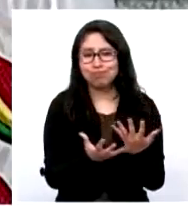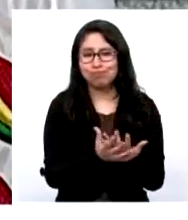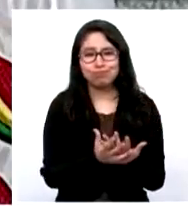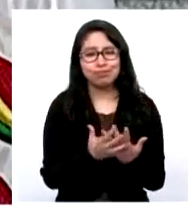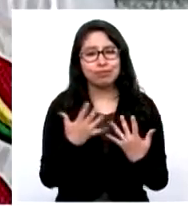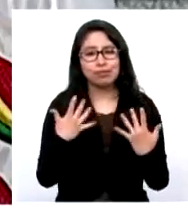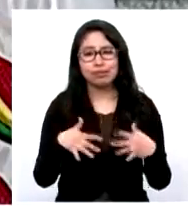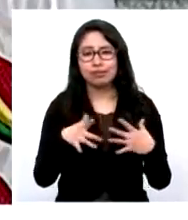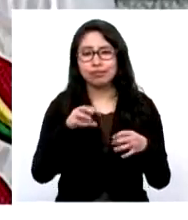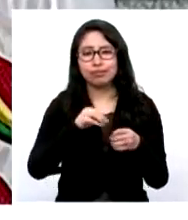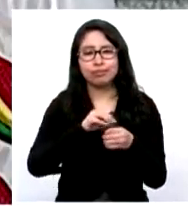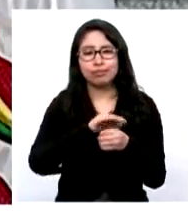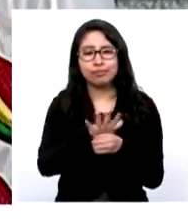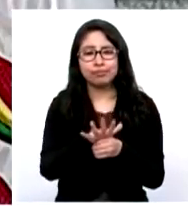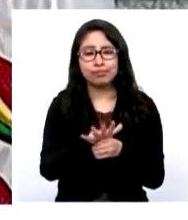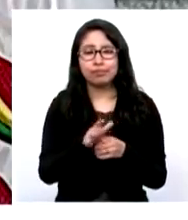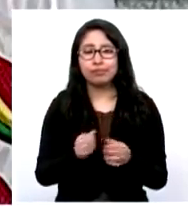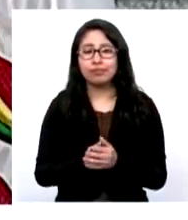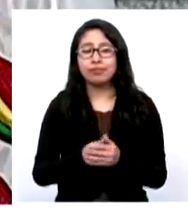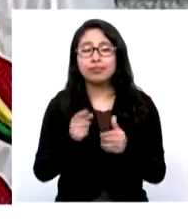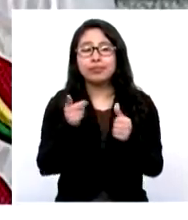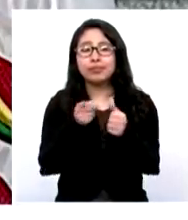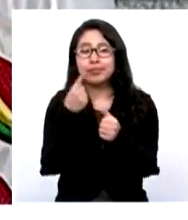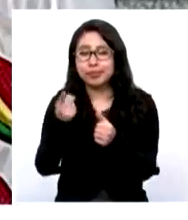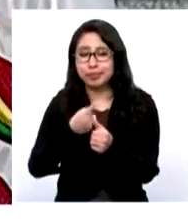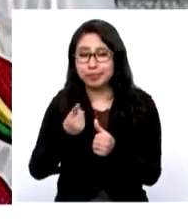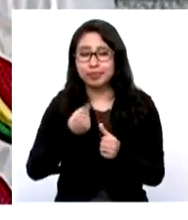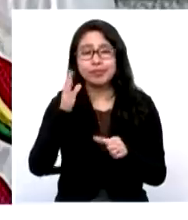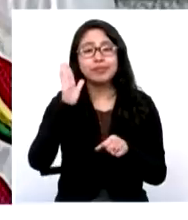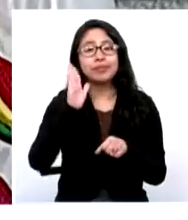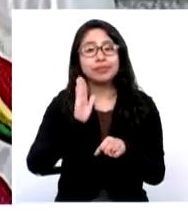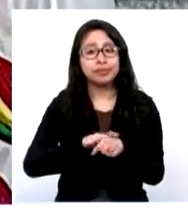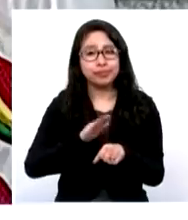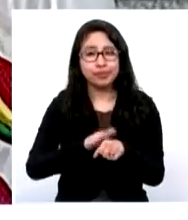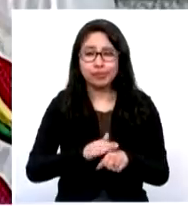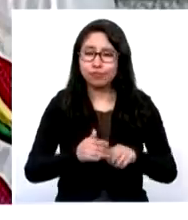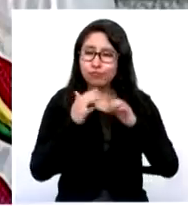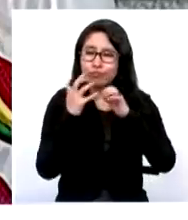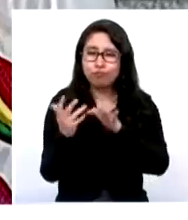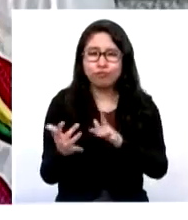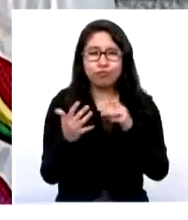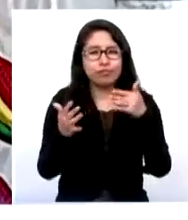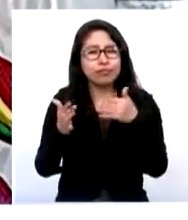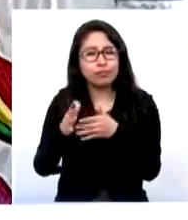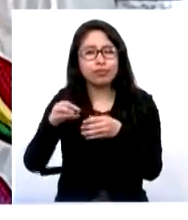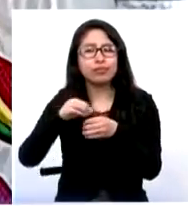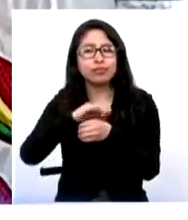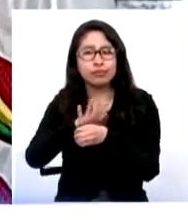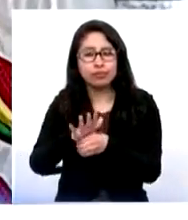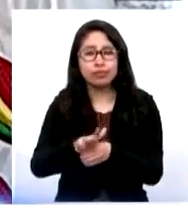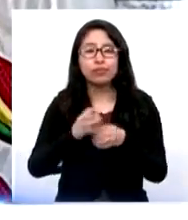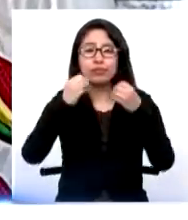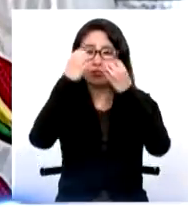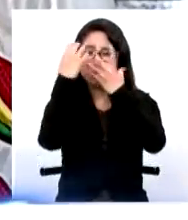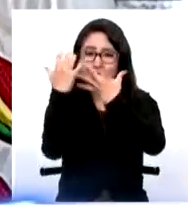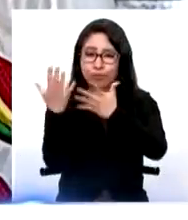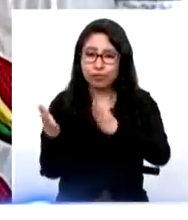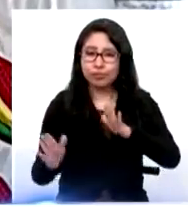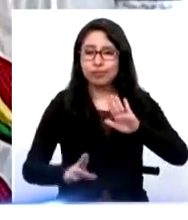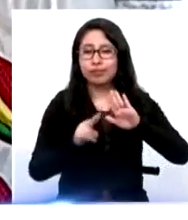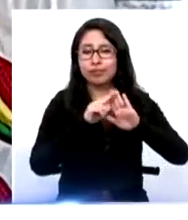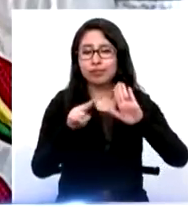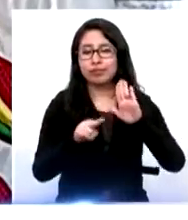COVID-19. Las principales recomendaciones para combatir este virus son las medidas de